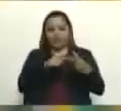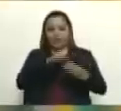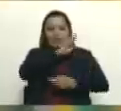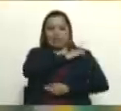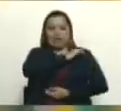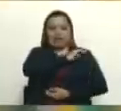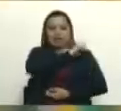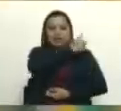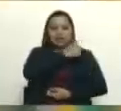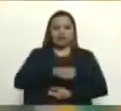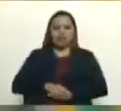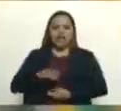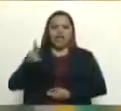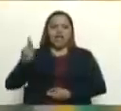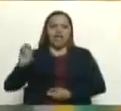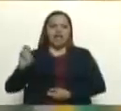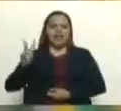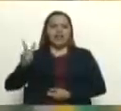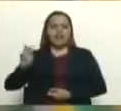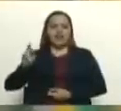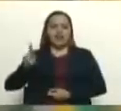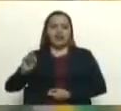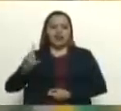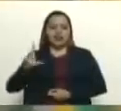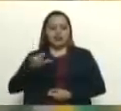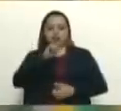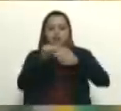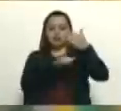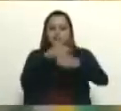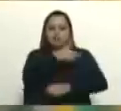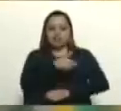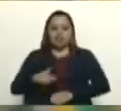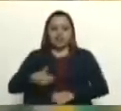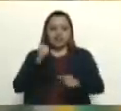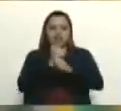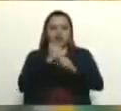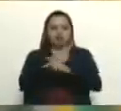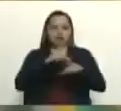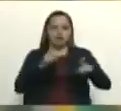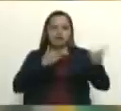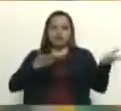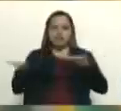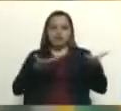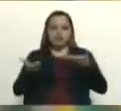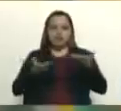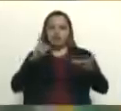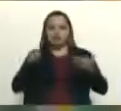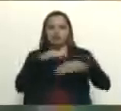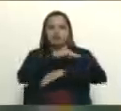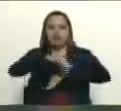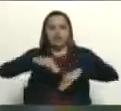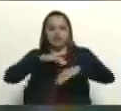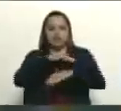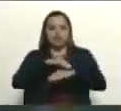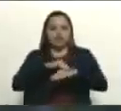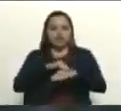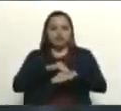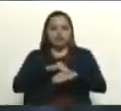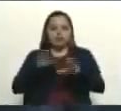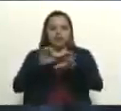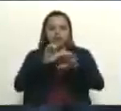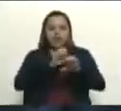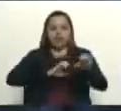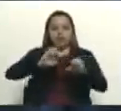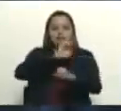jefe Néstor Revelor Torres, vicepresidente sectorial de Obras Públicas y Servicios y ministro del Poder Popular para la Energía